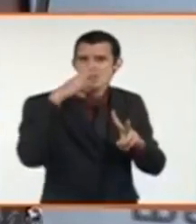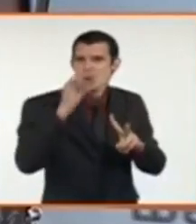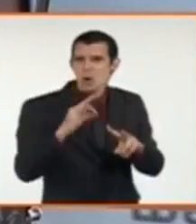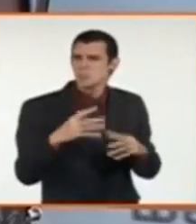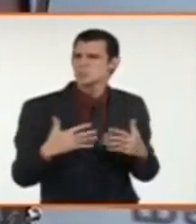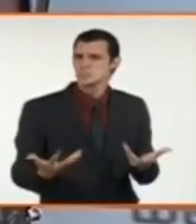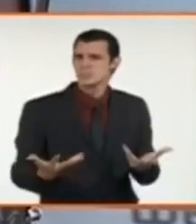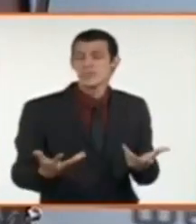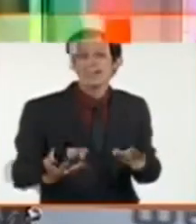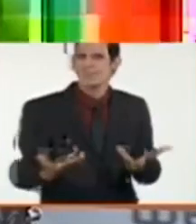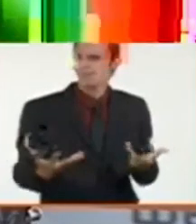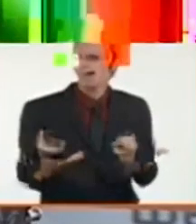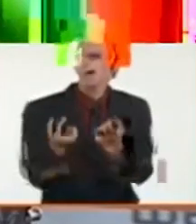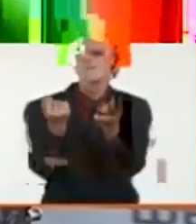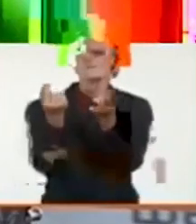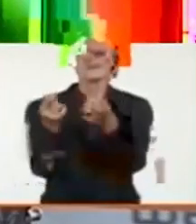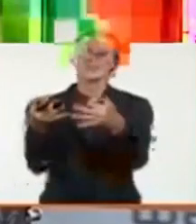necesidad de adquirir esto esto